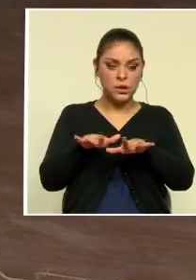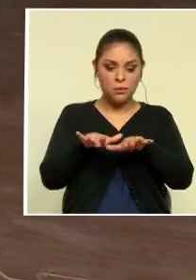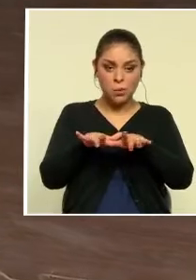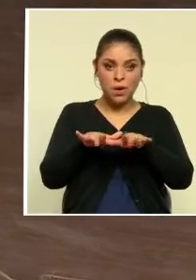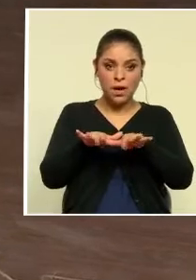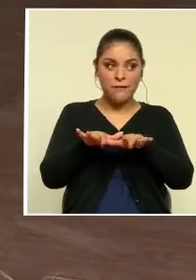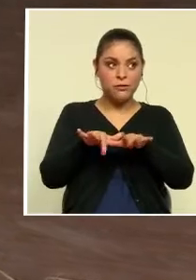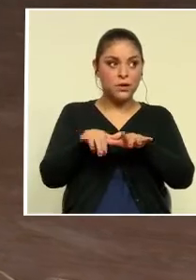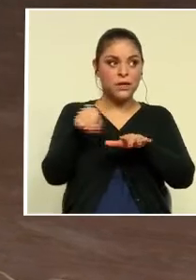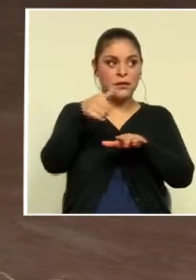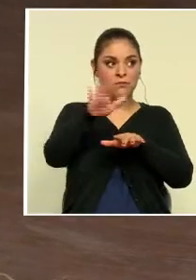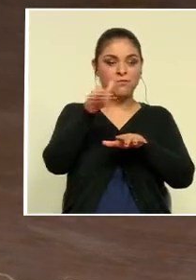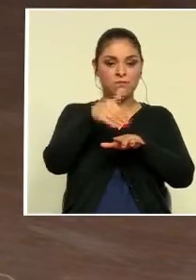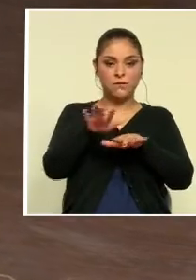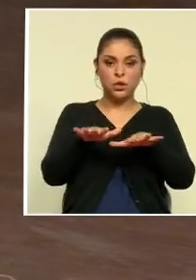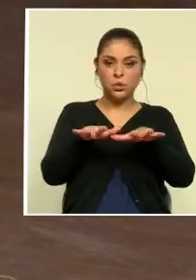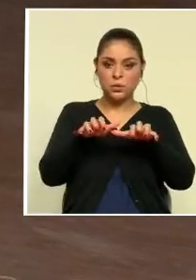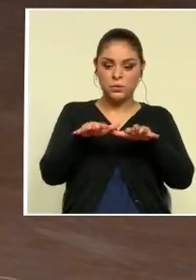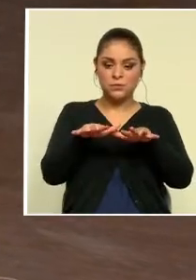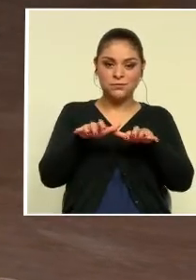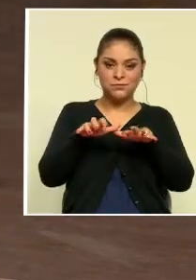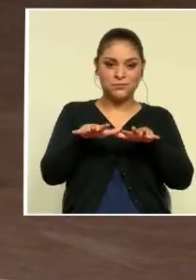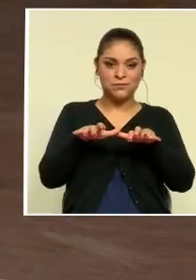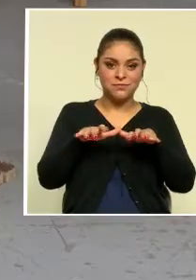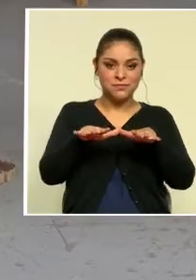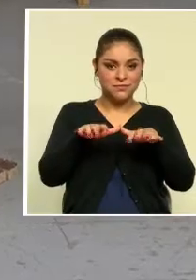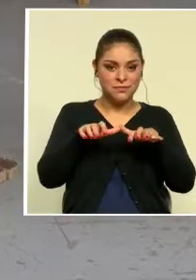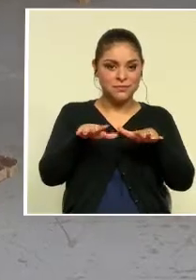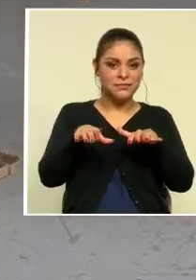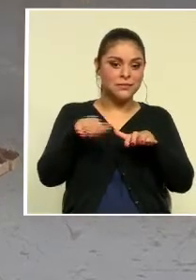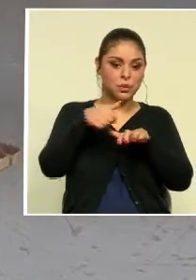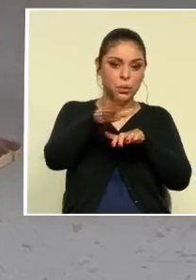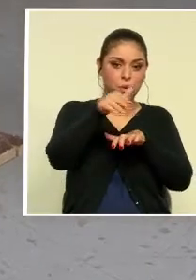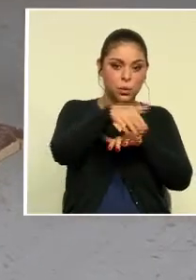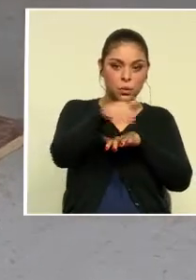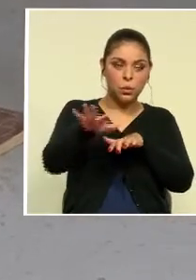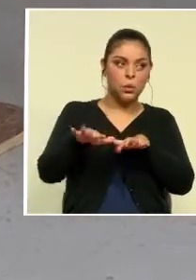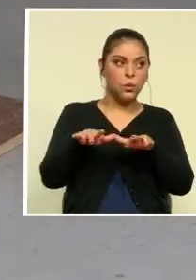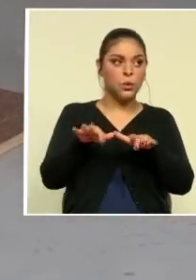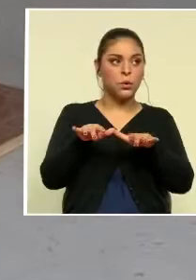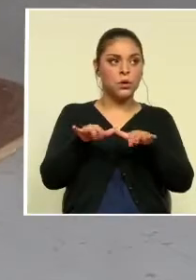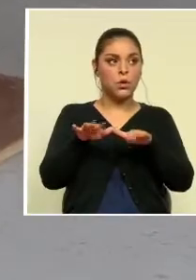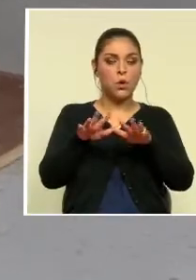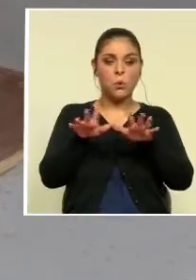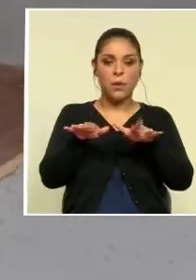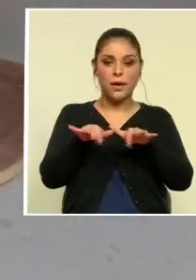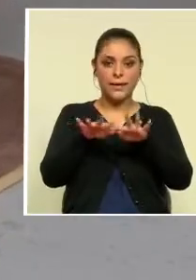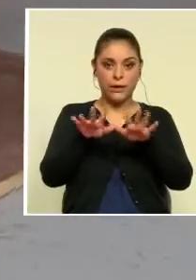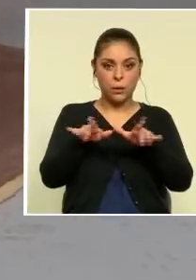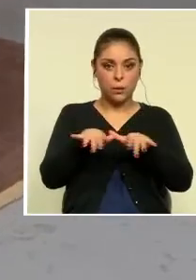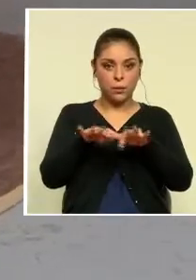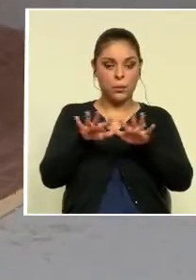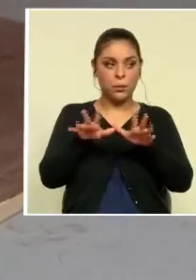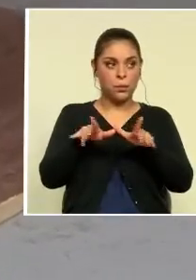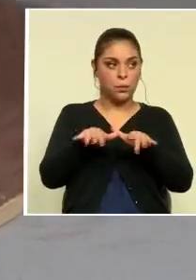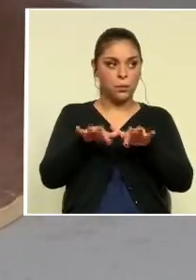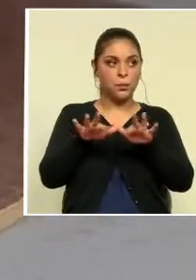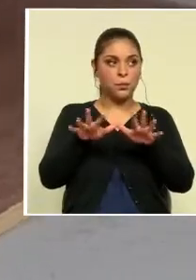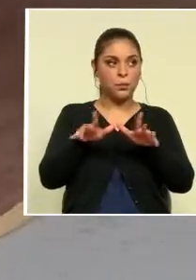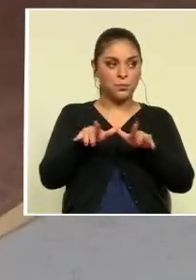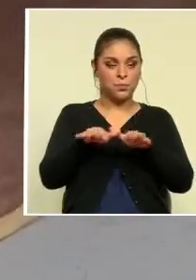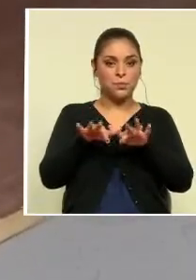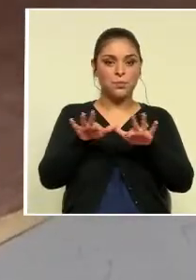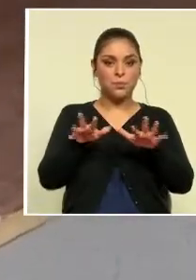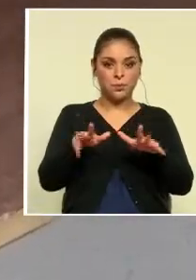entonces español y los contrarios excelente hasta los altos como giros a ideas sí mire como que